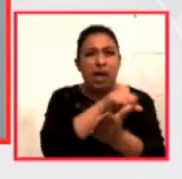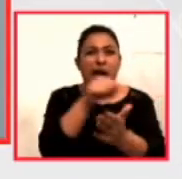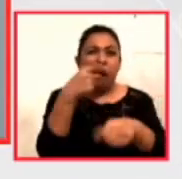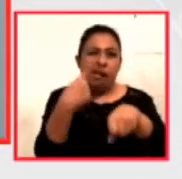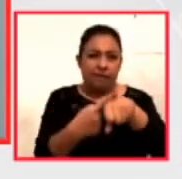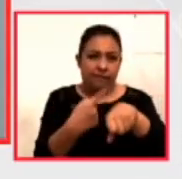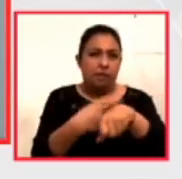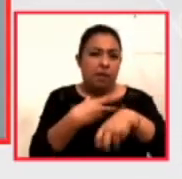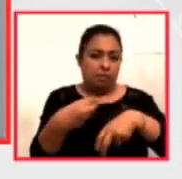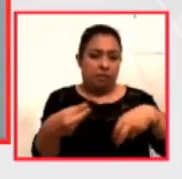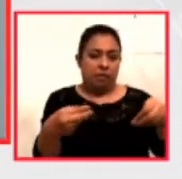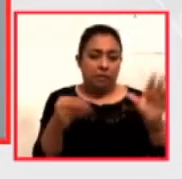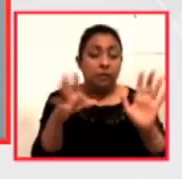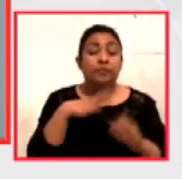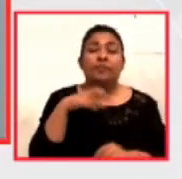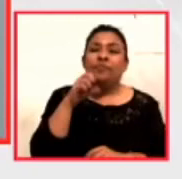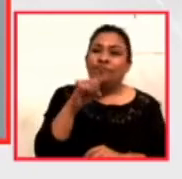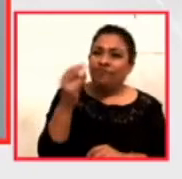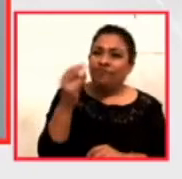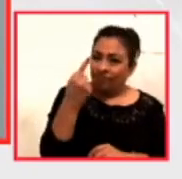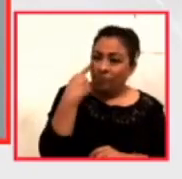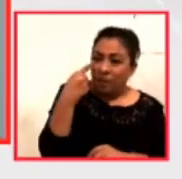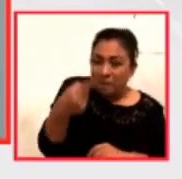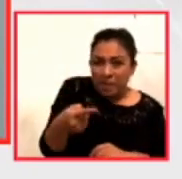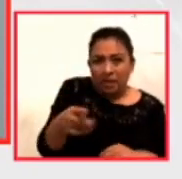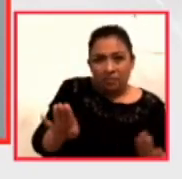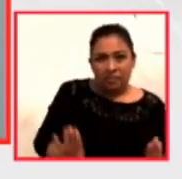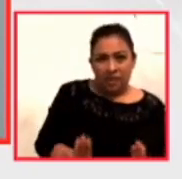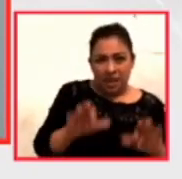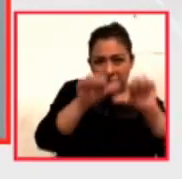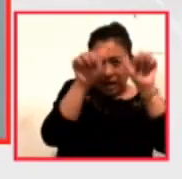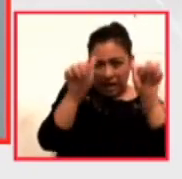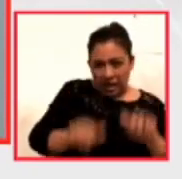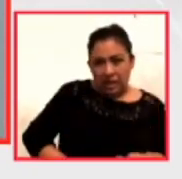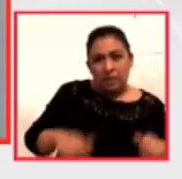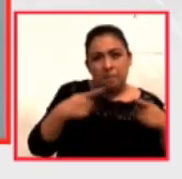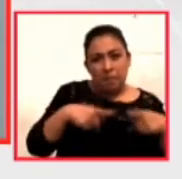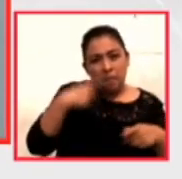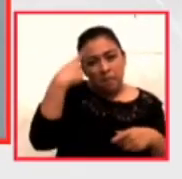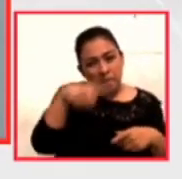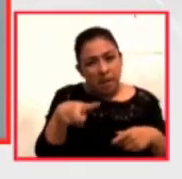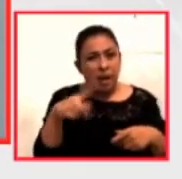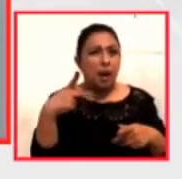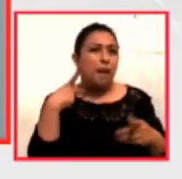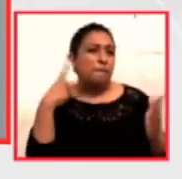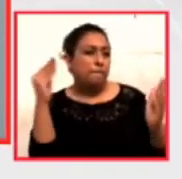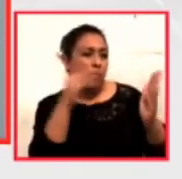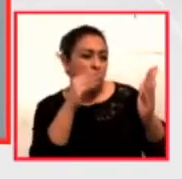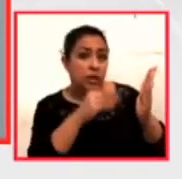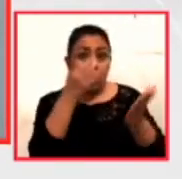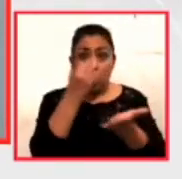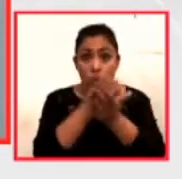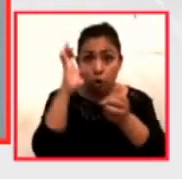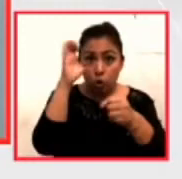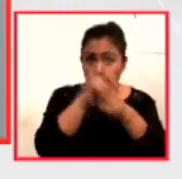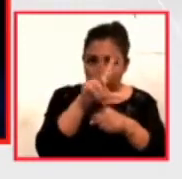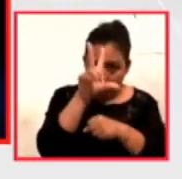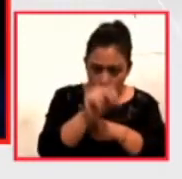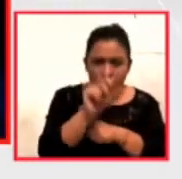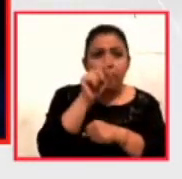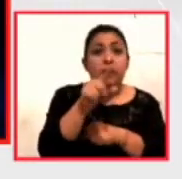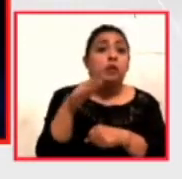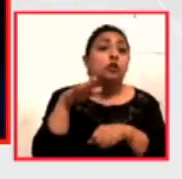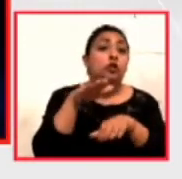a considerar la condición del artista para el diseño de política no solamente cultural, sino de